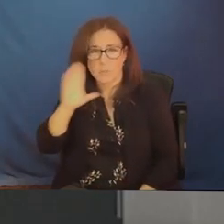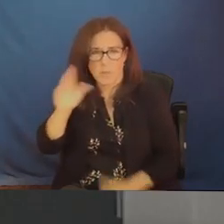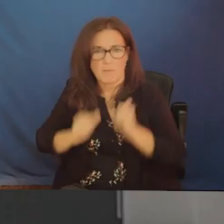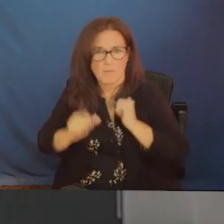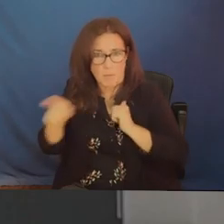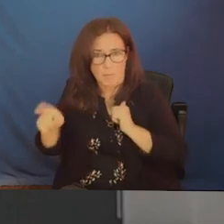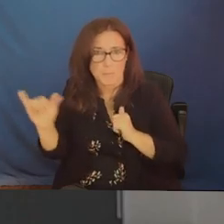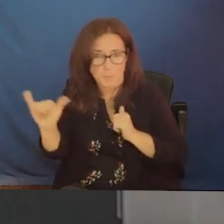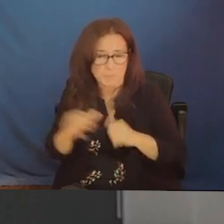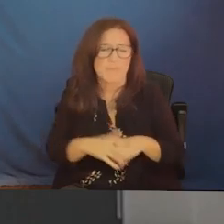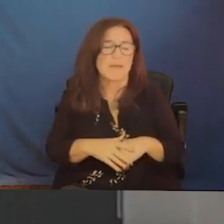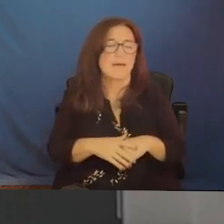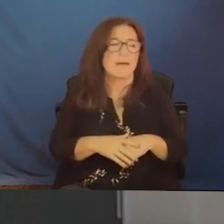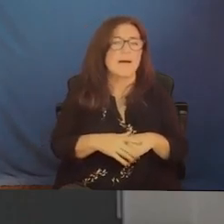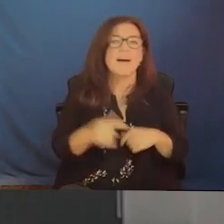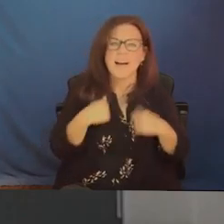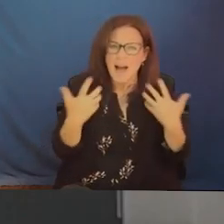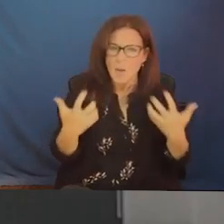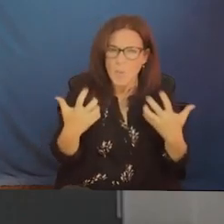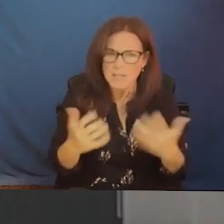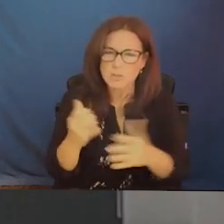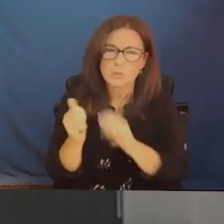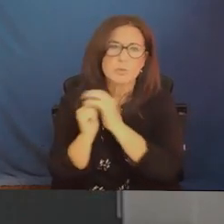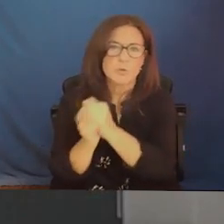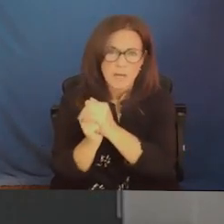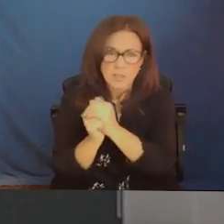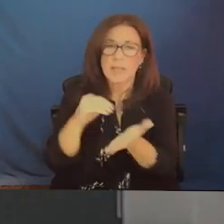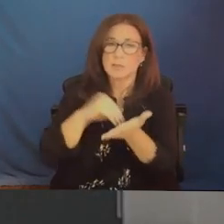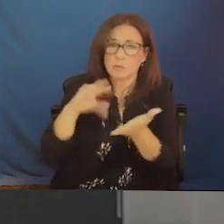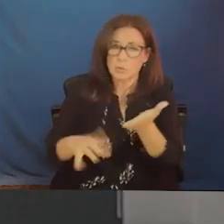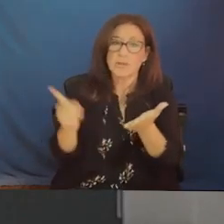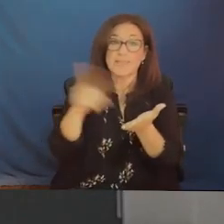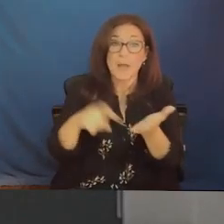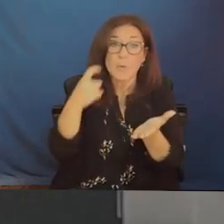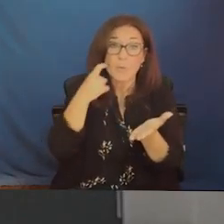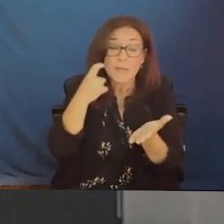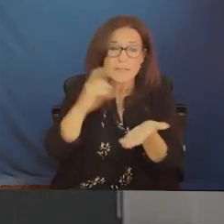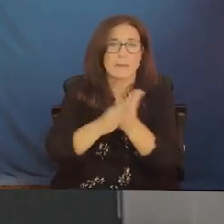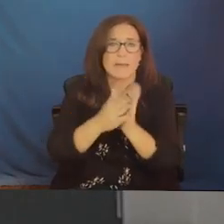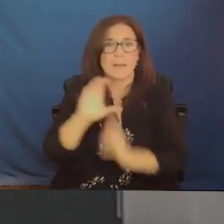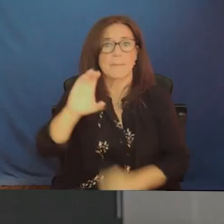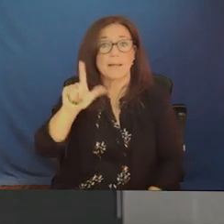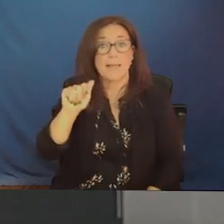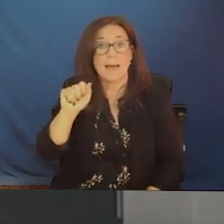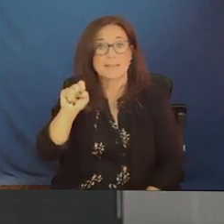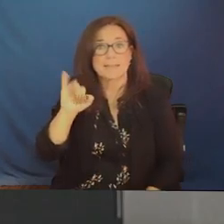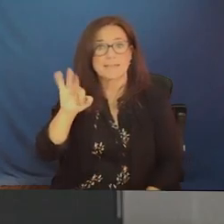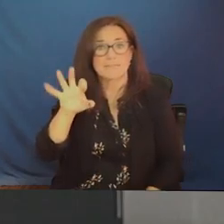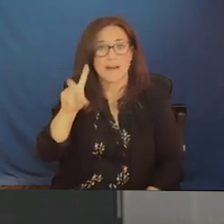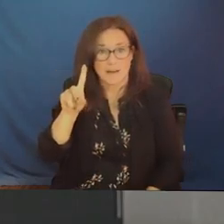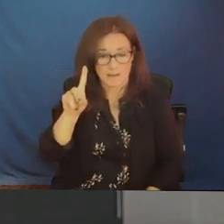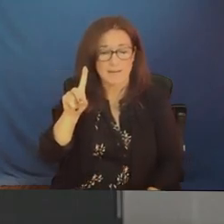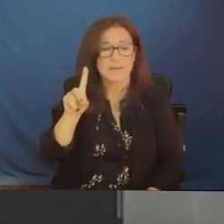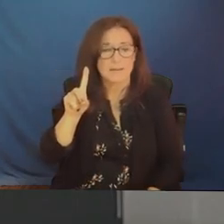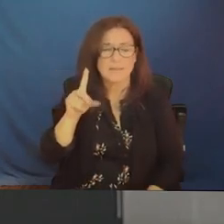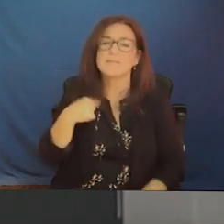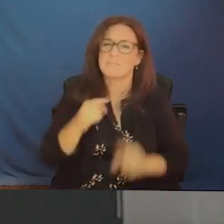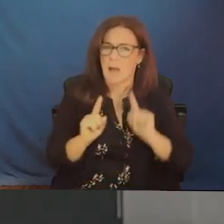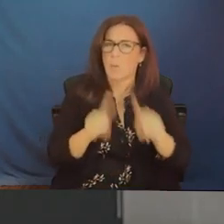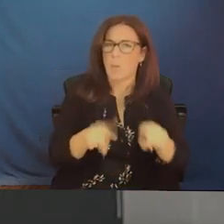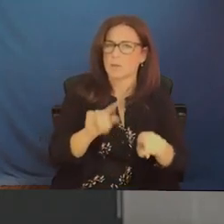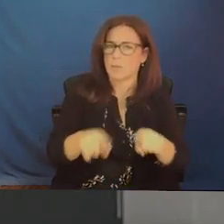los estudiantes quienes recientemente han sido reclasificados tuve la oportunidad de asistir la celebración pero lo que fue hace